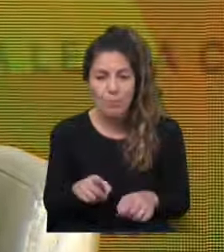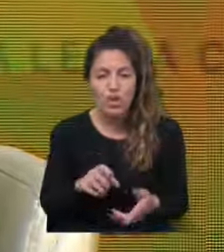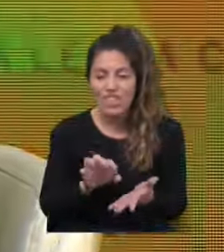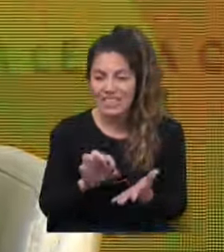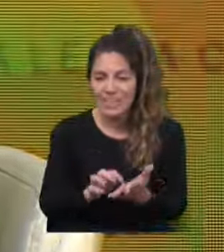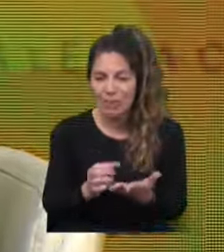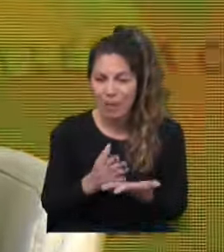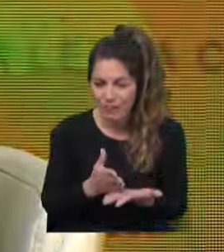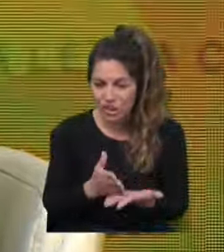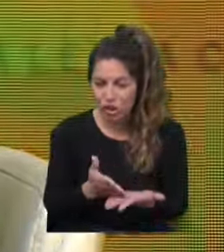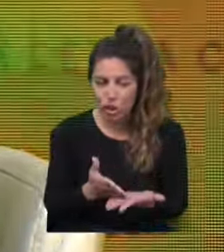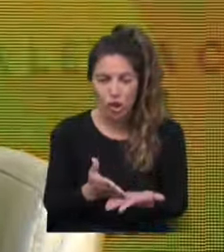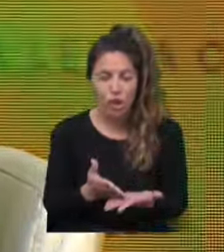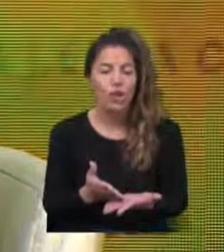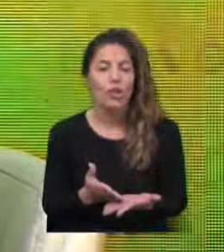y para